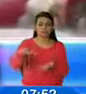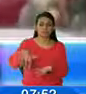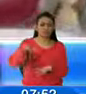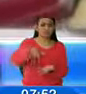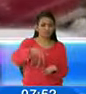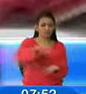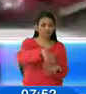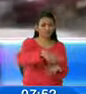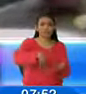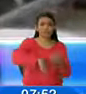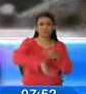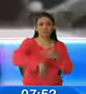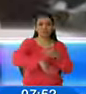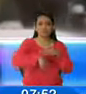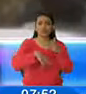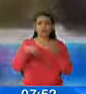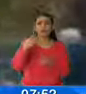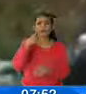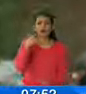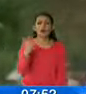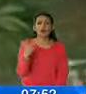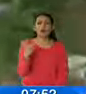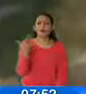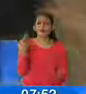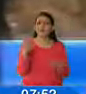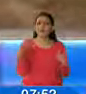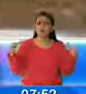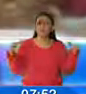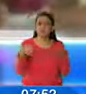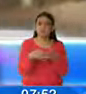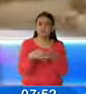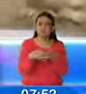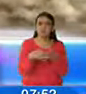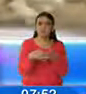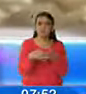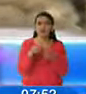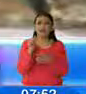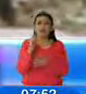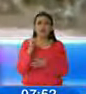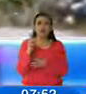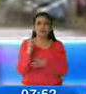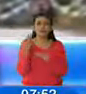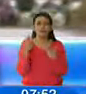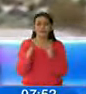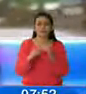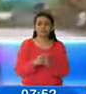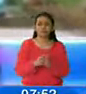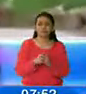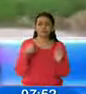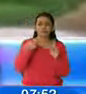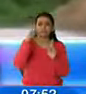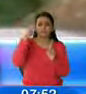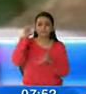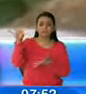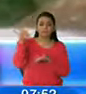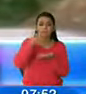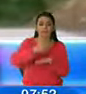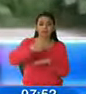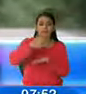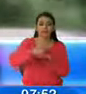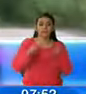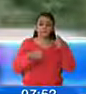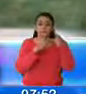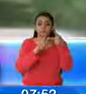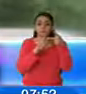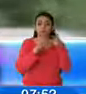mina, que ya está concesionada por parte del Arcón. Juan Carlos Jaramillo, gobernador de Carchi, y Cristian